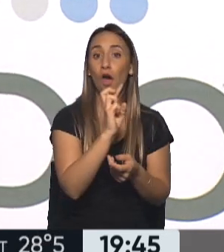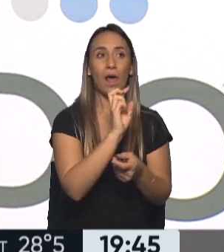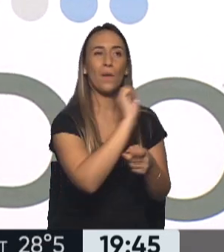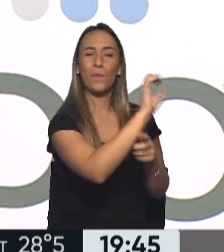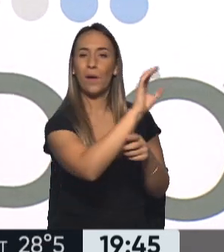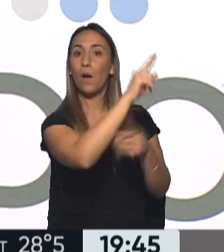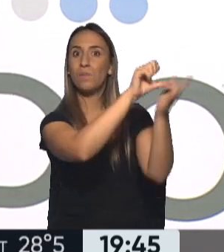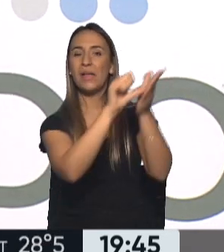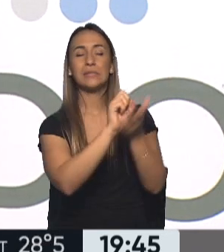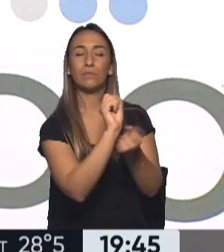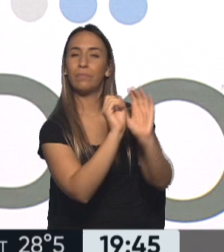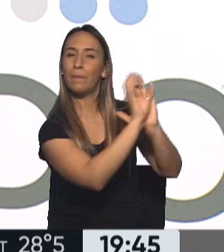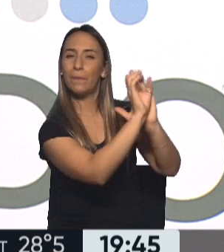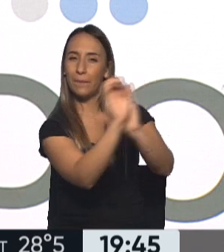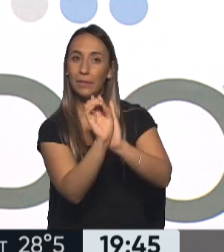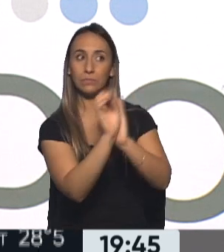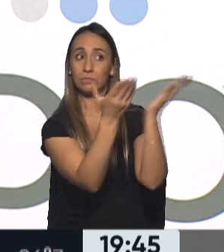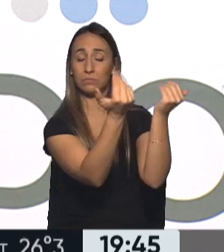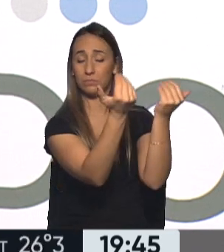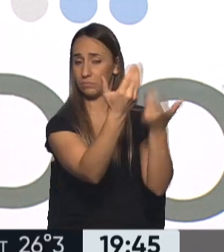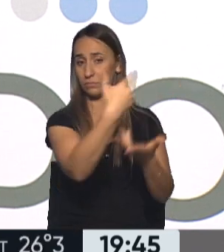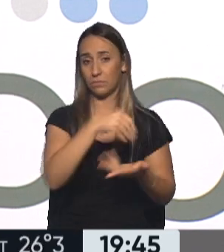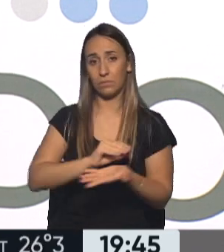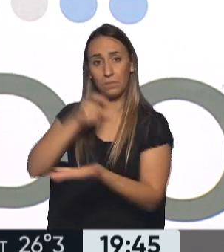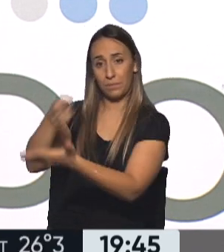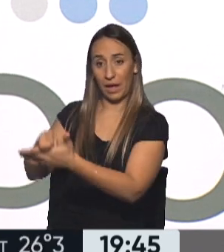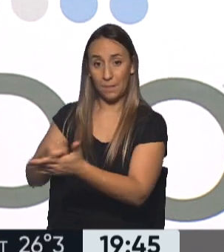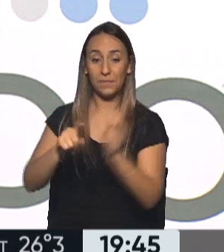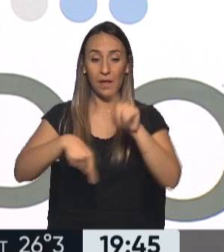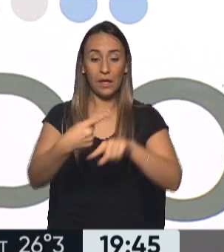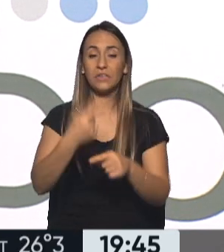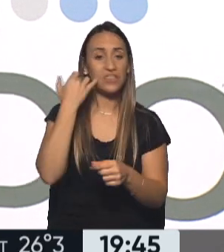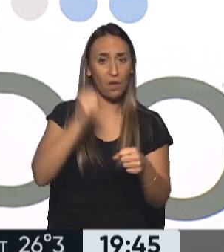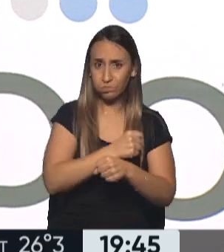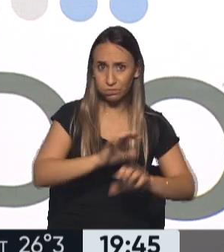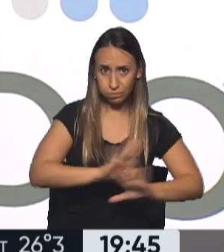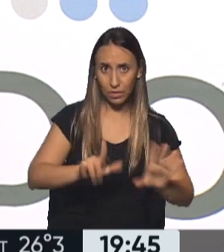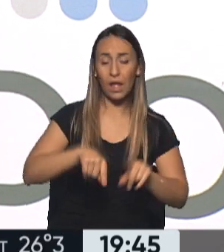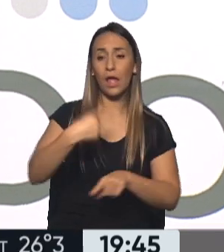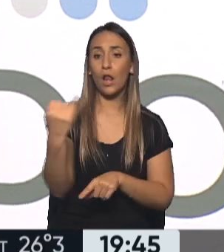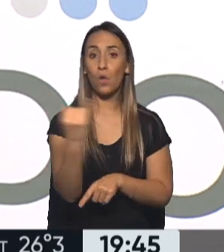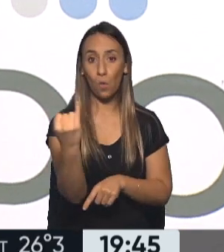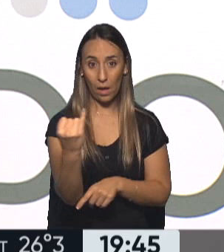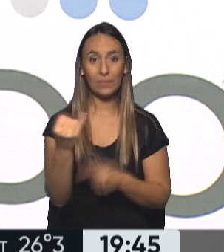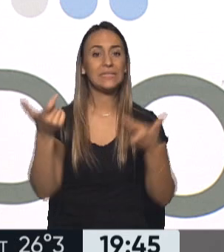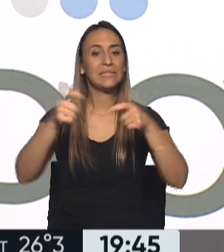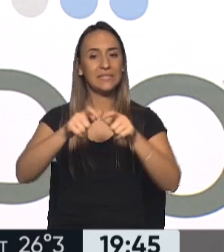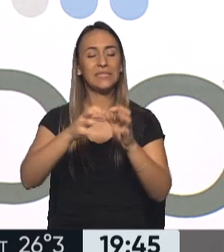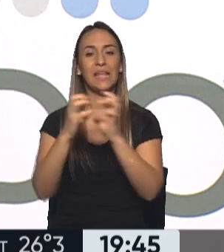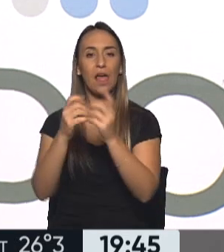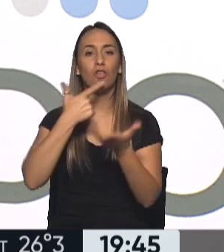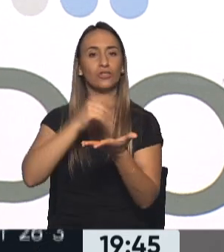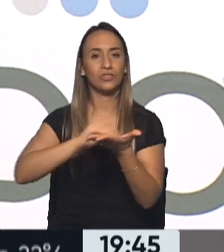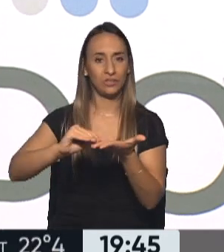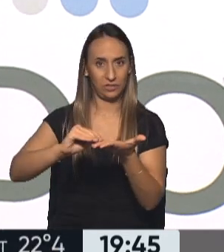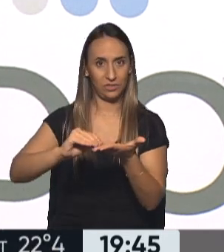plenario de comisiones y será tratado el próximo jueves en el recinto de la Cámara Alta. En tanto, el